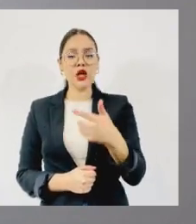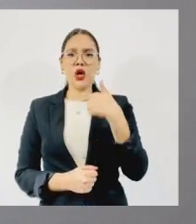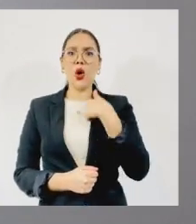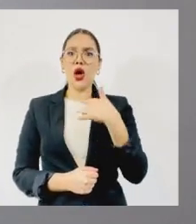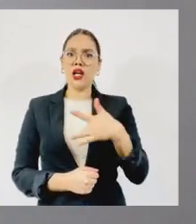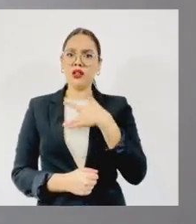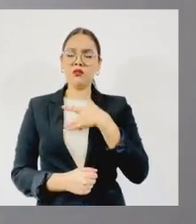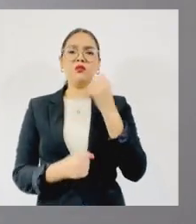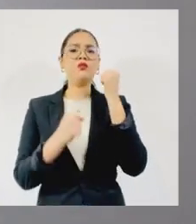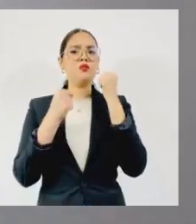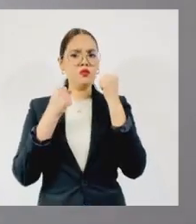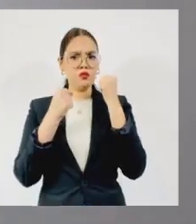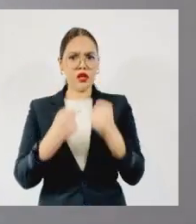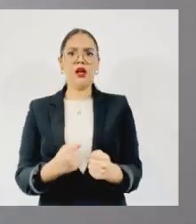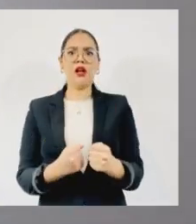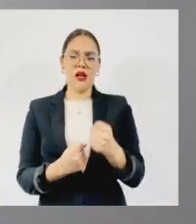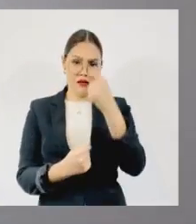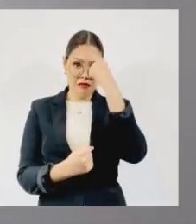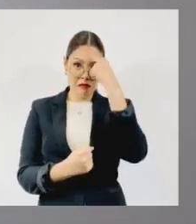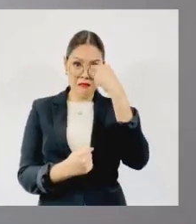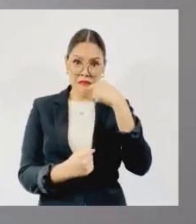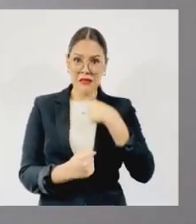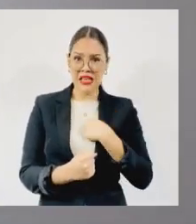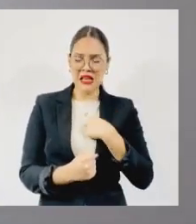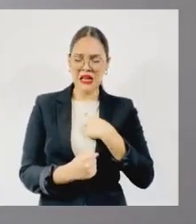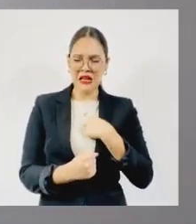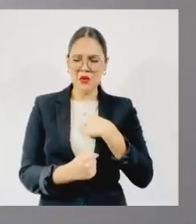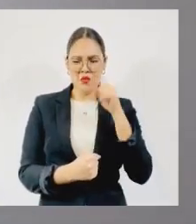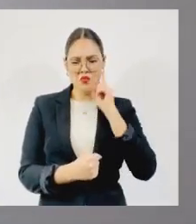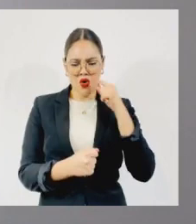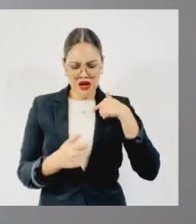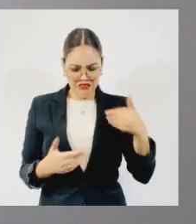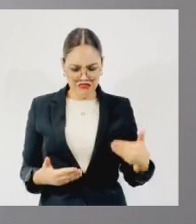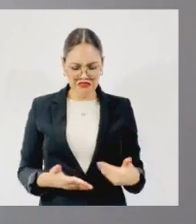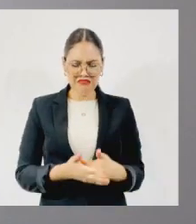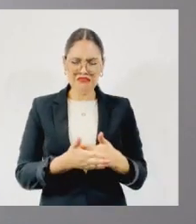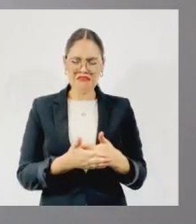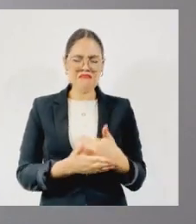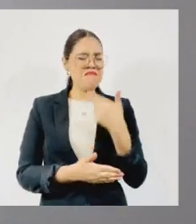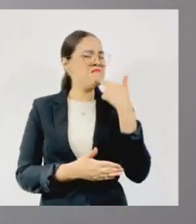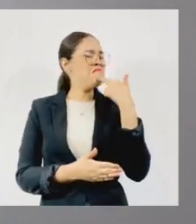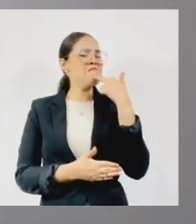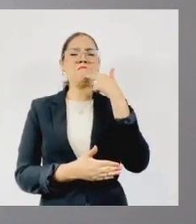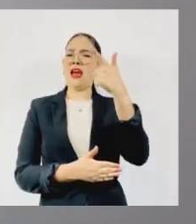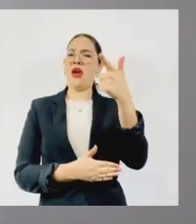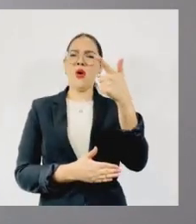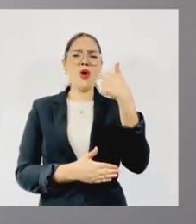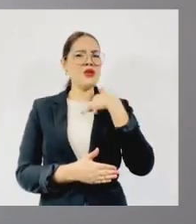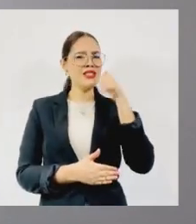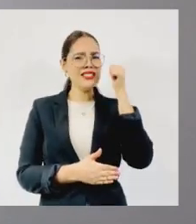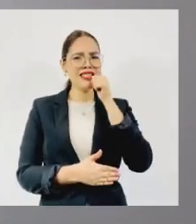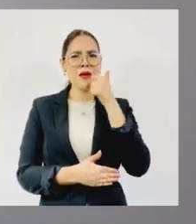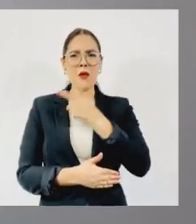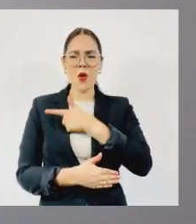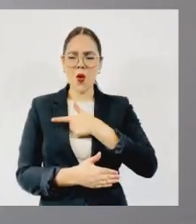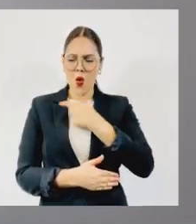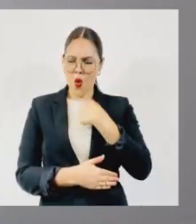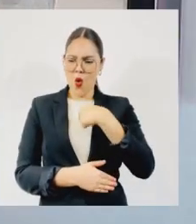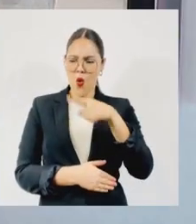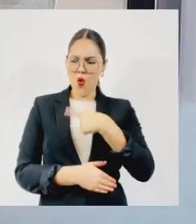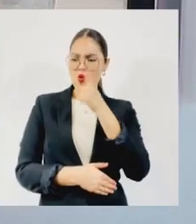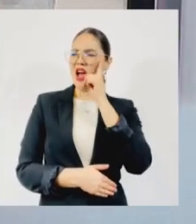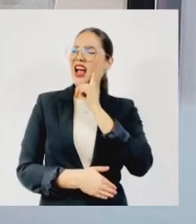De verdad, estoy convencida de que para mí fue lo mejor haber nacido mujer. Y como mujer me encantaba